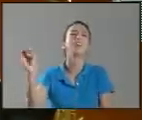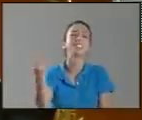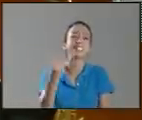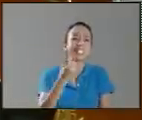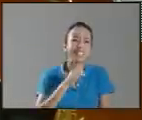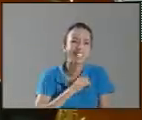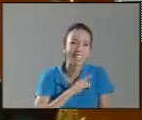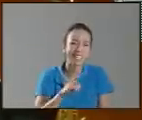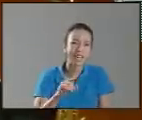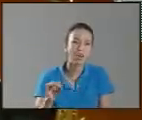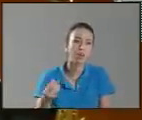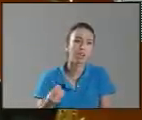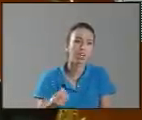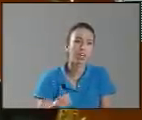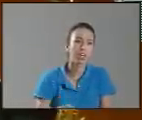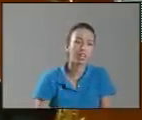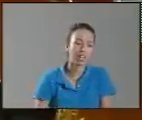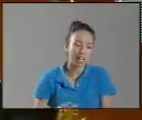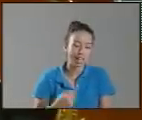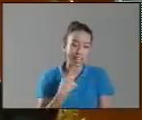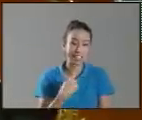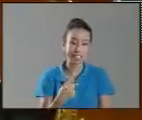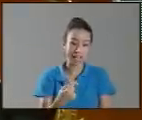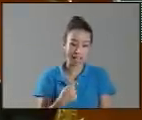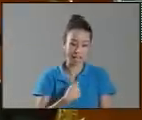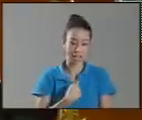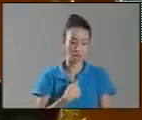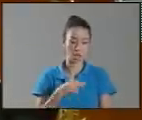pues si había empeñado su palabra.